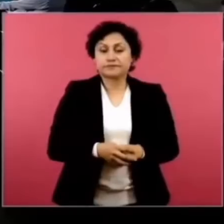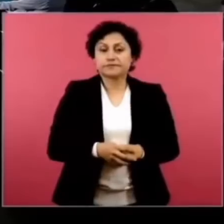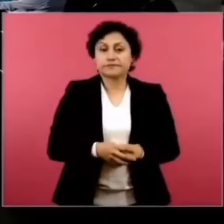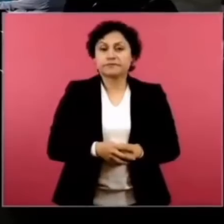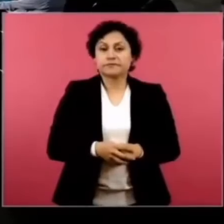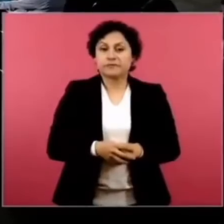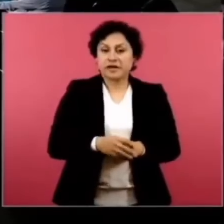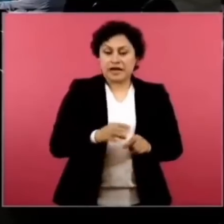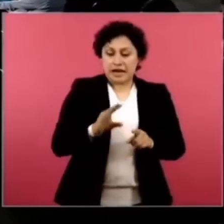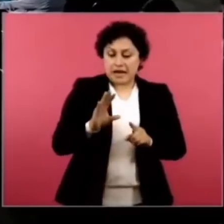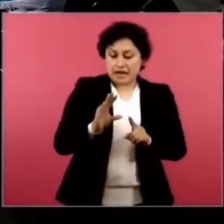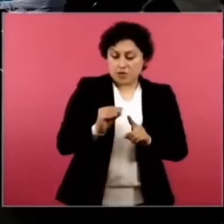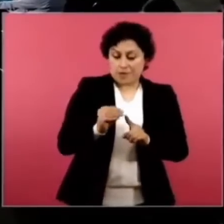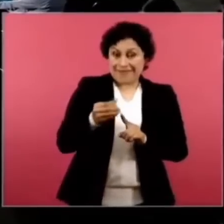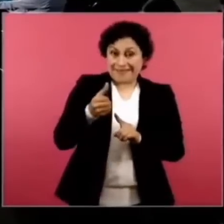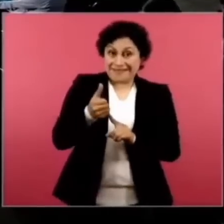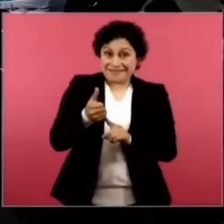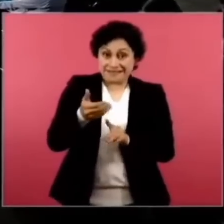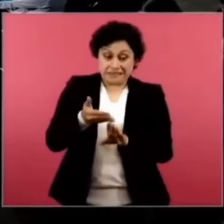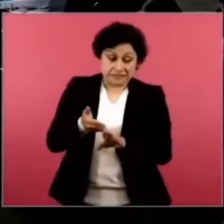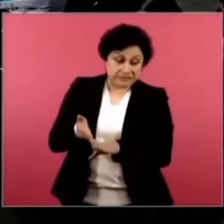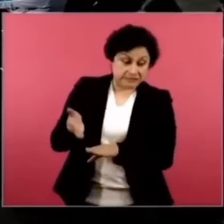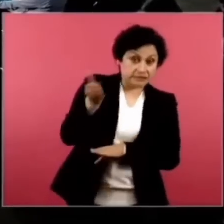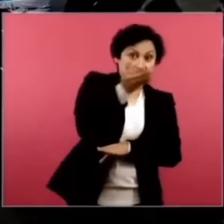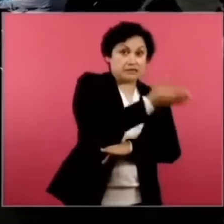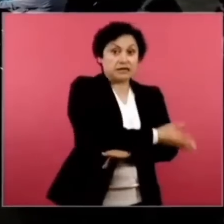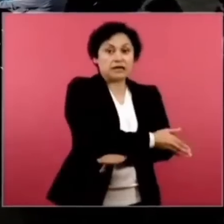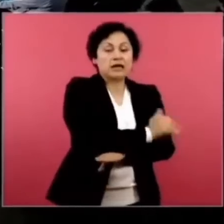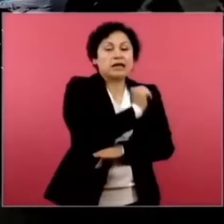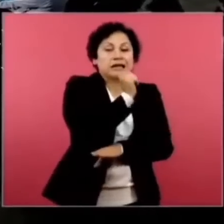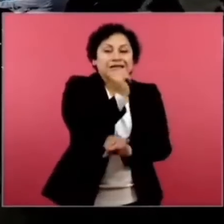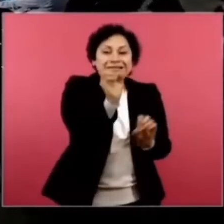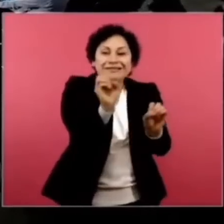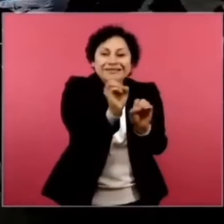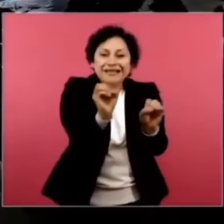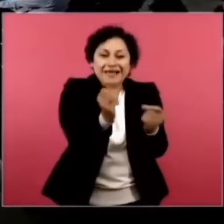De 96 para atrás, ni pagando,